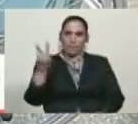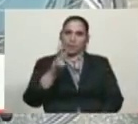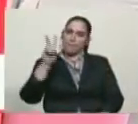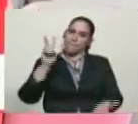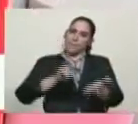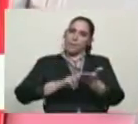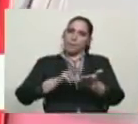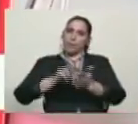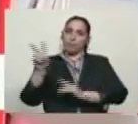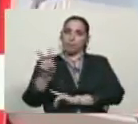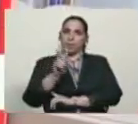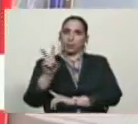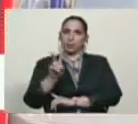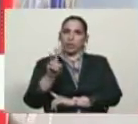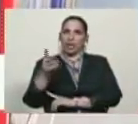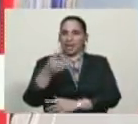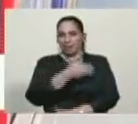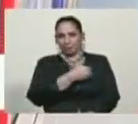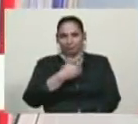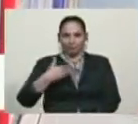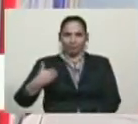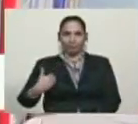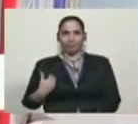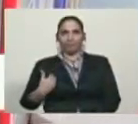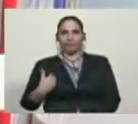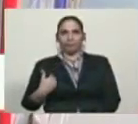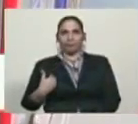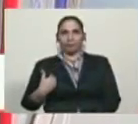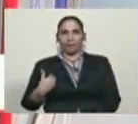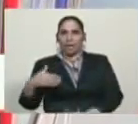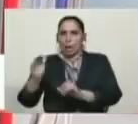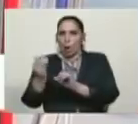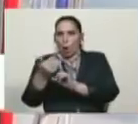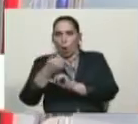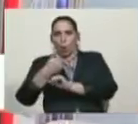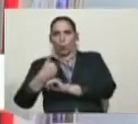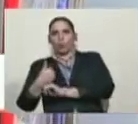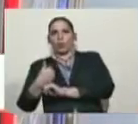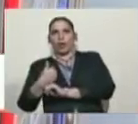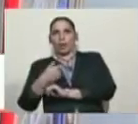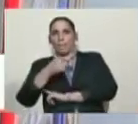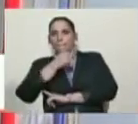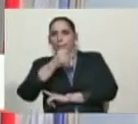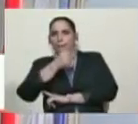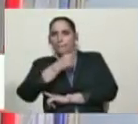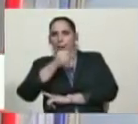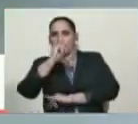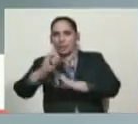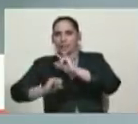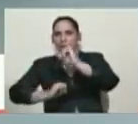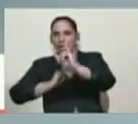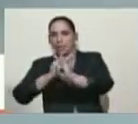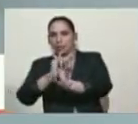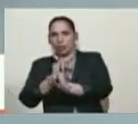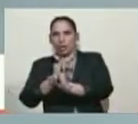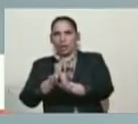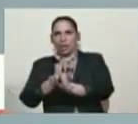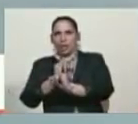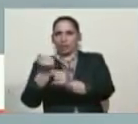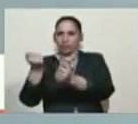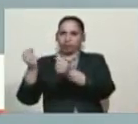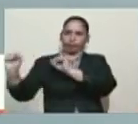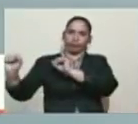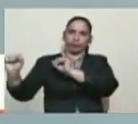venezuela la que quieren ocultar los medios internacionales que se oponen